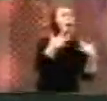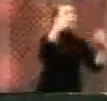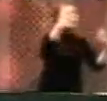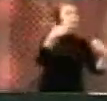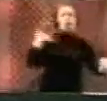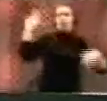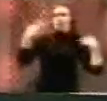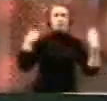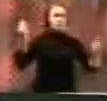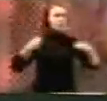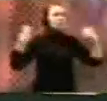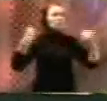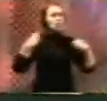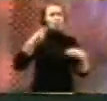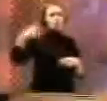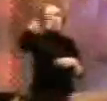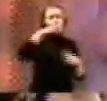pueblo.